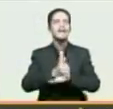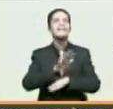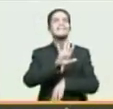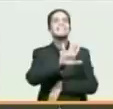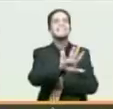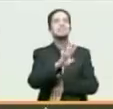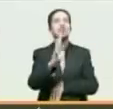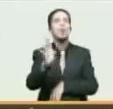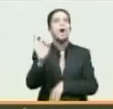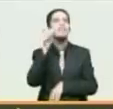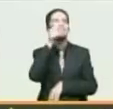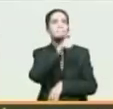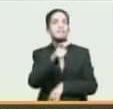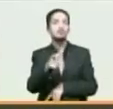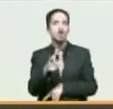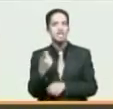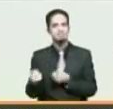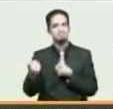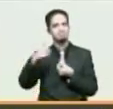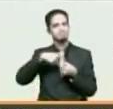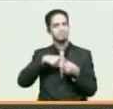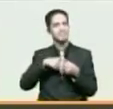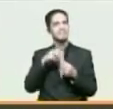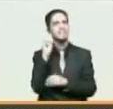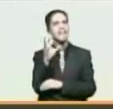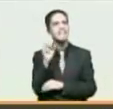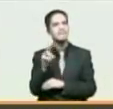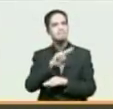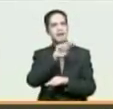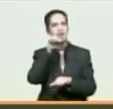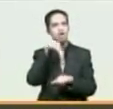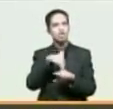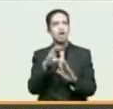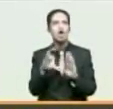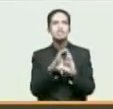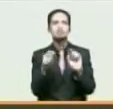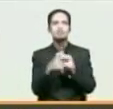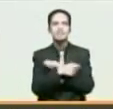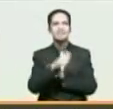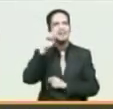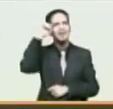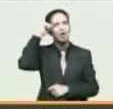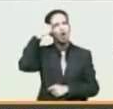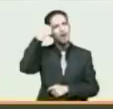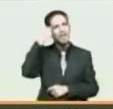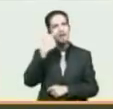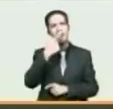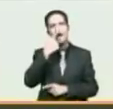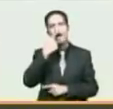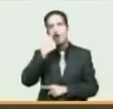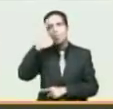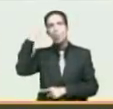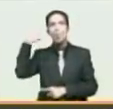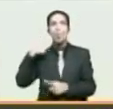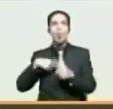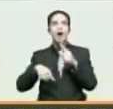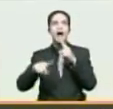la Asamblea Nacional Constituyente. Vos sería importante recordar exactamente que hace 365 días se dio la elección,